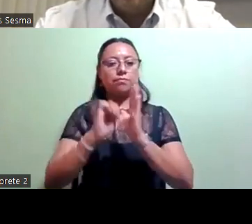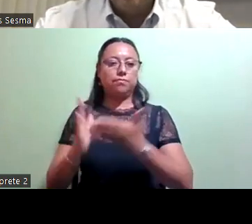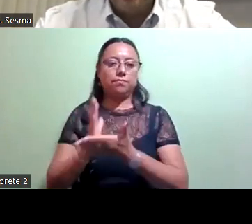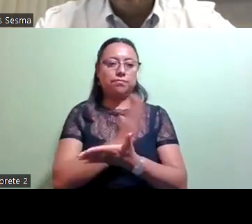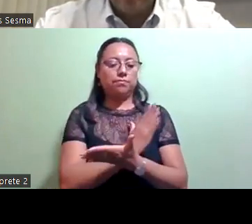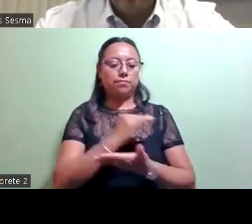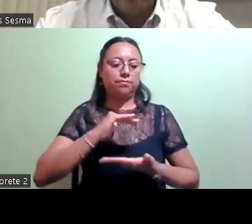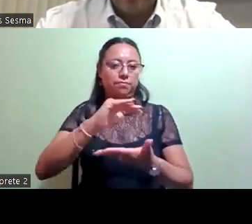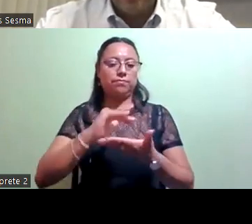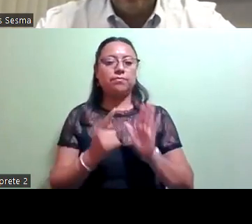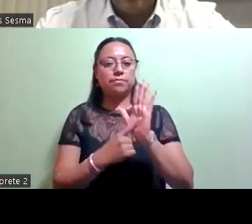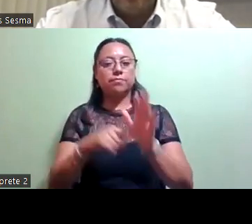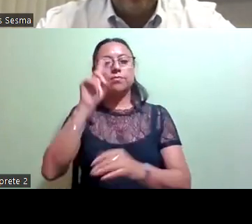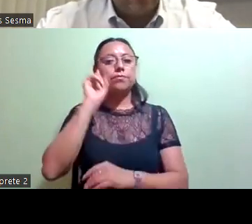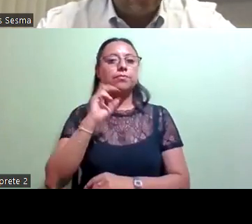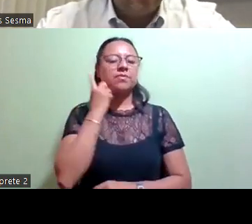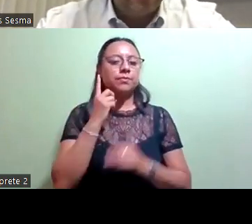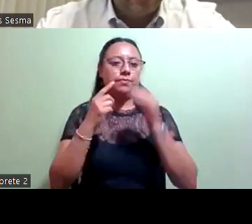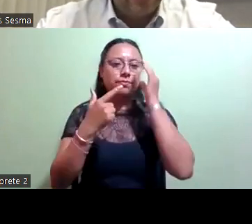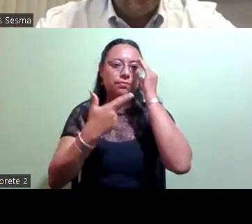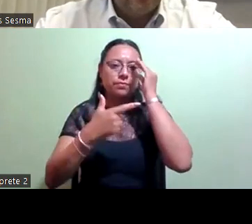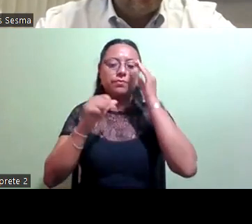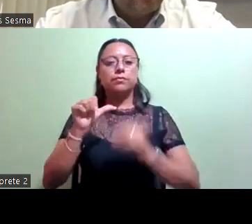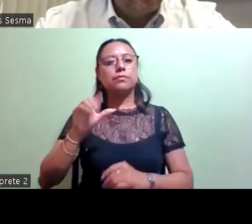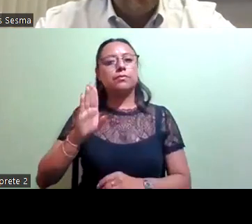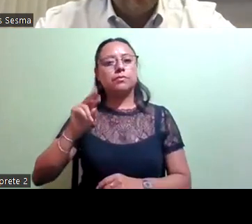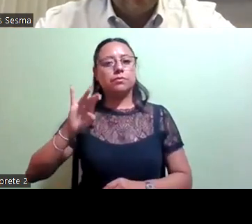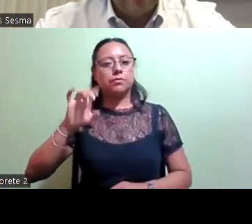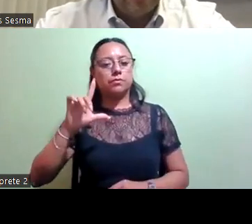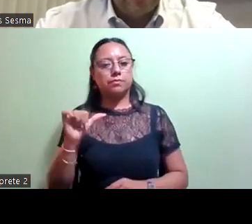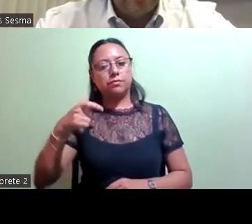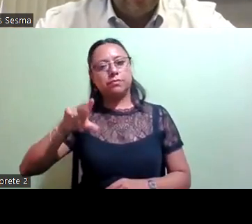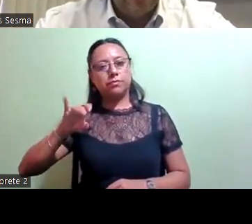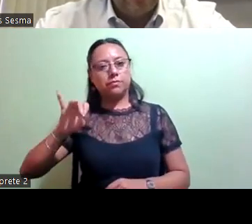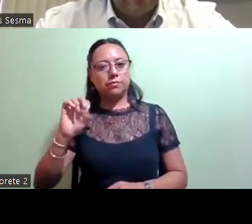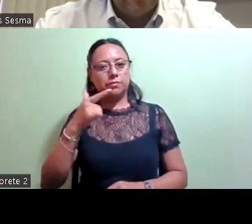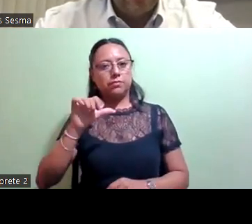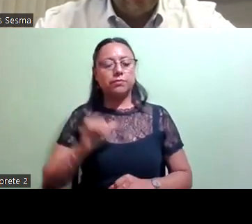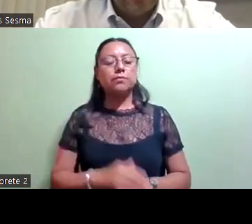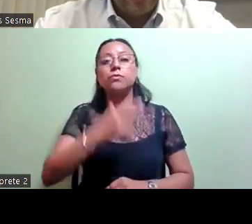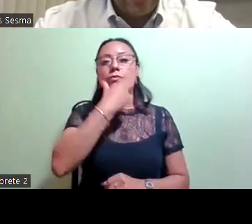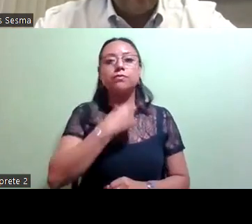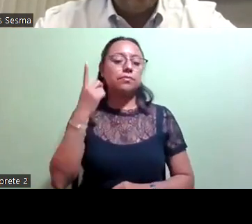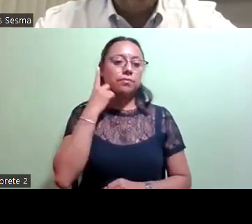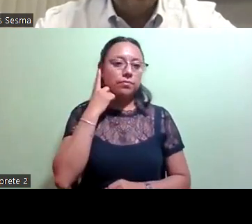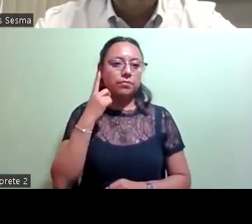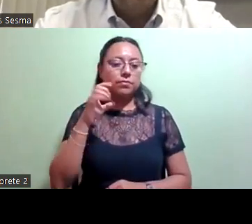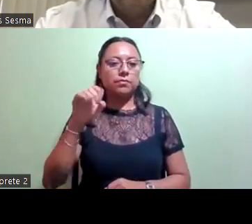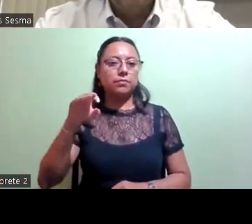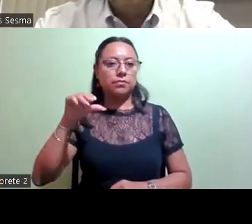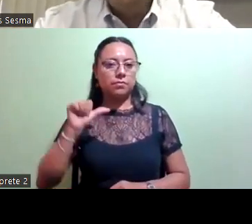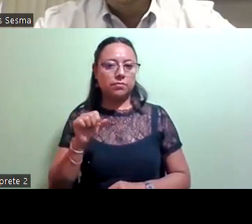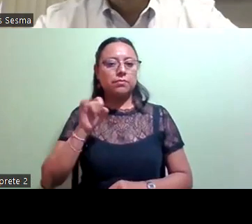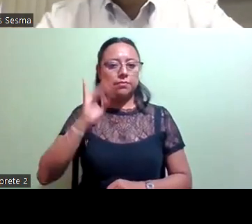reservas presentadas por la diputada Gabriela Quiroga. Sí, presidente. Diputado Jesús Esma Suárez. A favor.